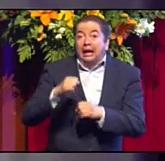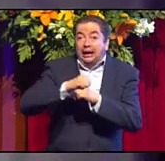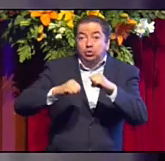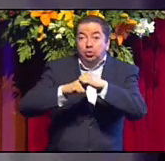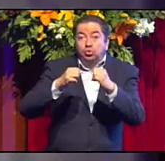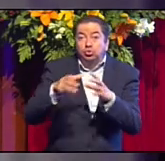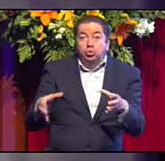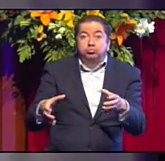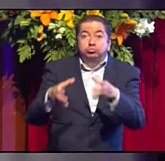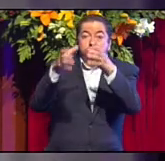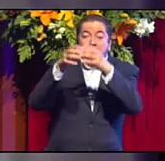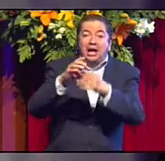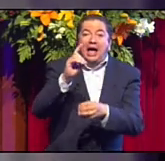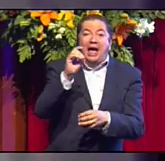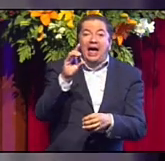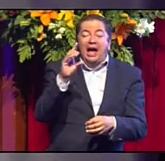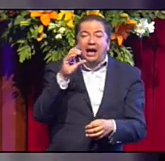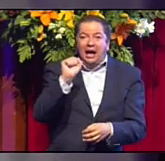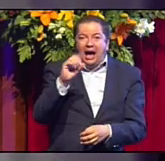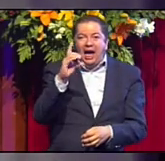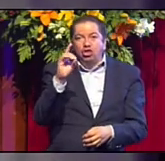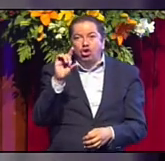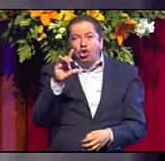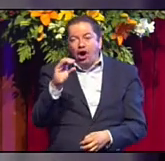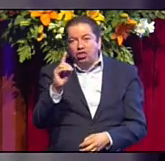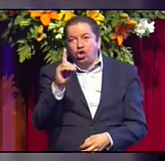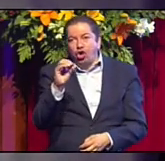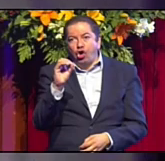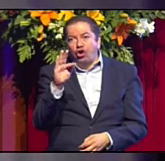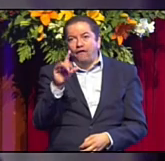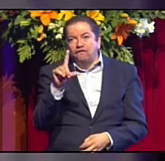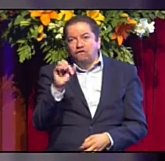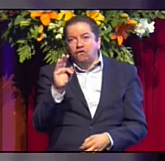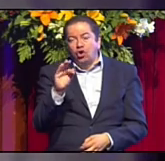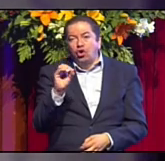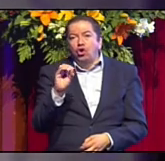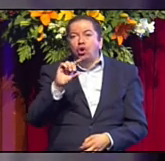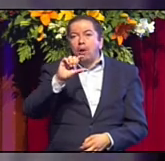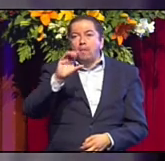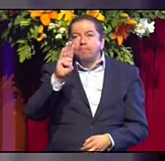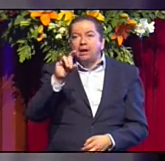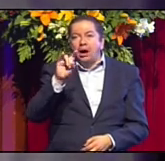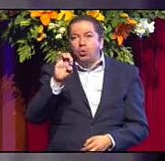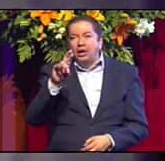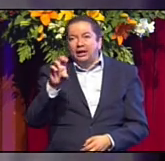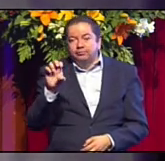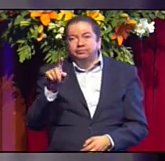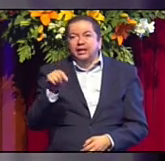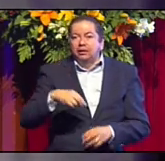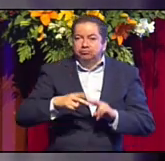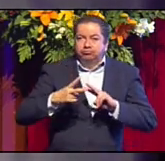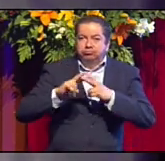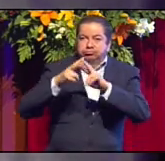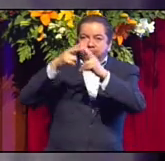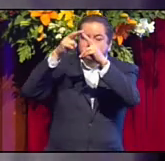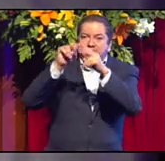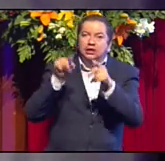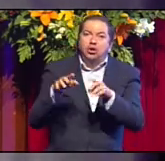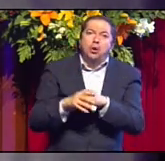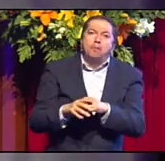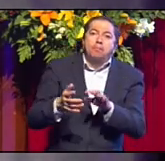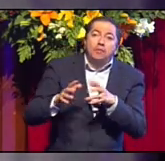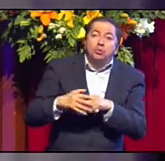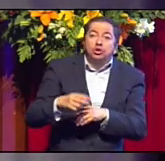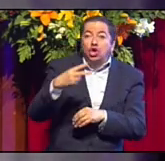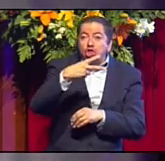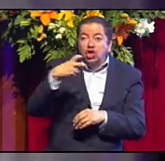estructura que vemos que Adolfo Bauer fue quien la ideó y quien la materializó, evidentemente va a tener por lo menos